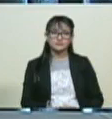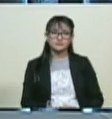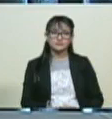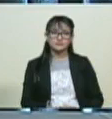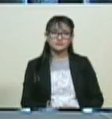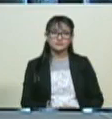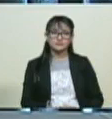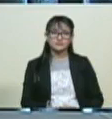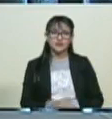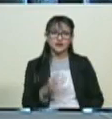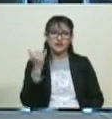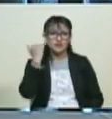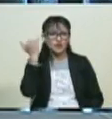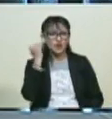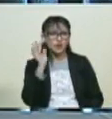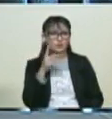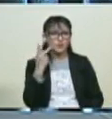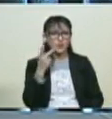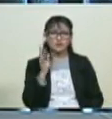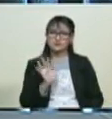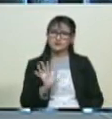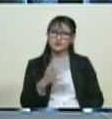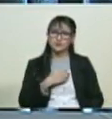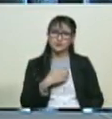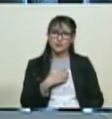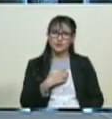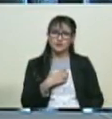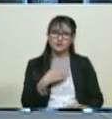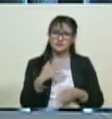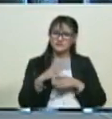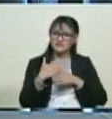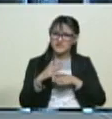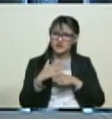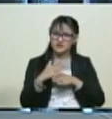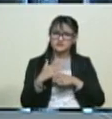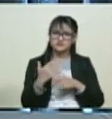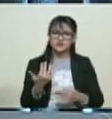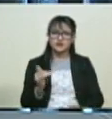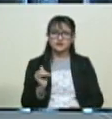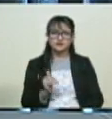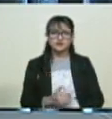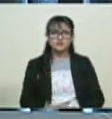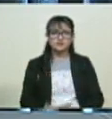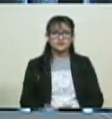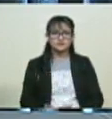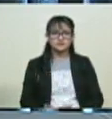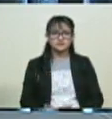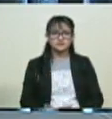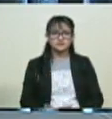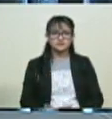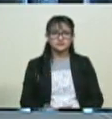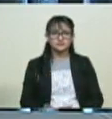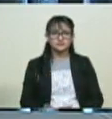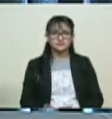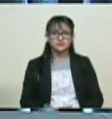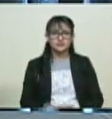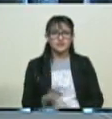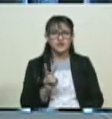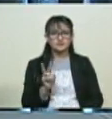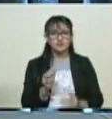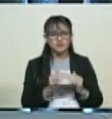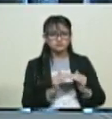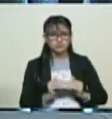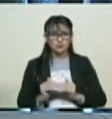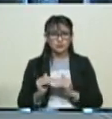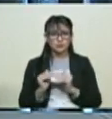de las posiciones ideológicas políticas de las diferencias que puede haber si venezuela está estable